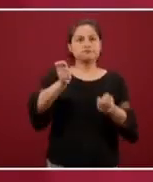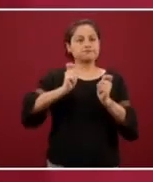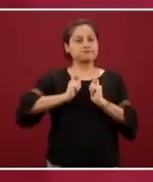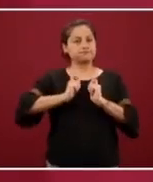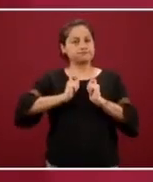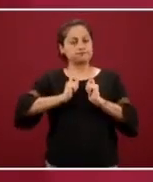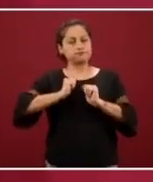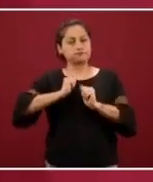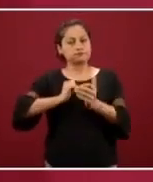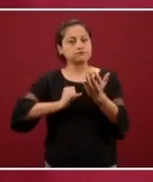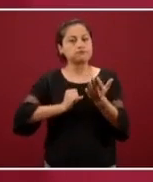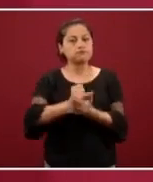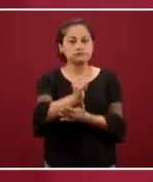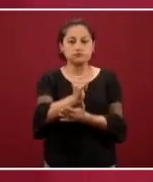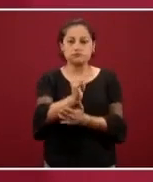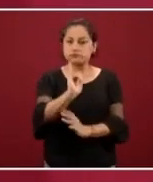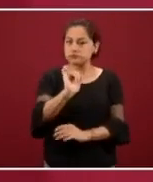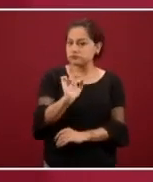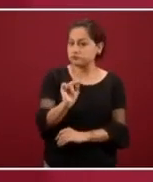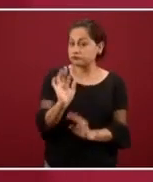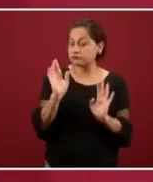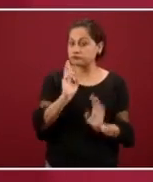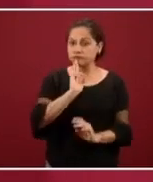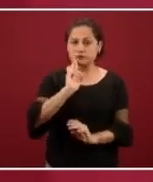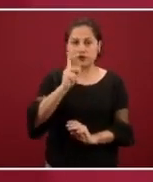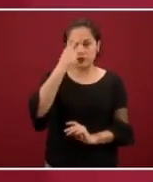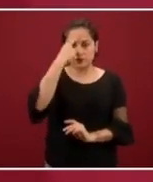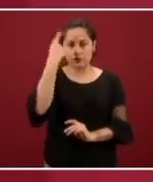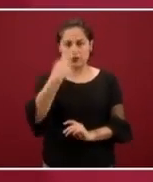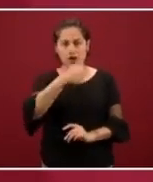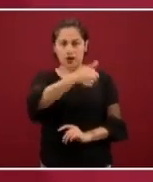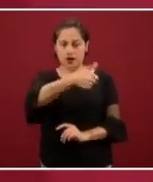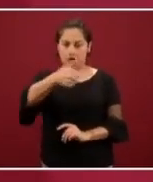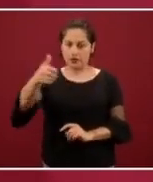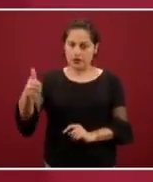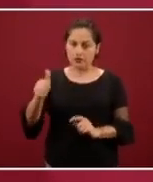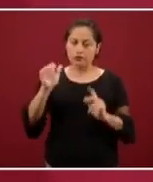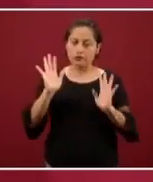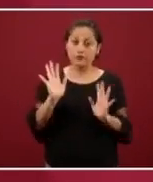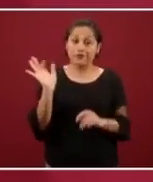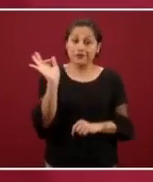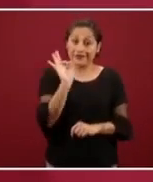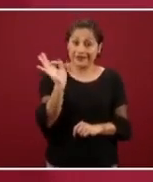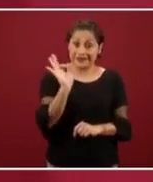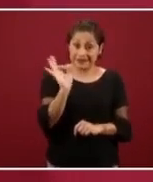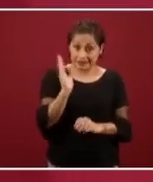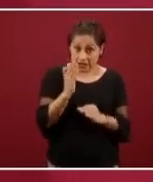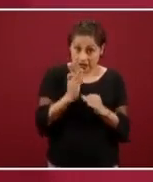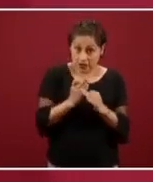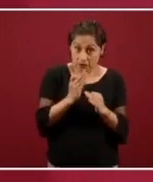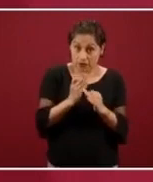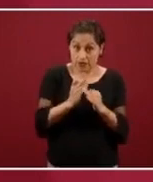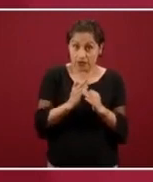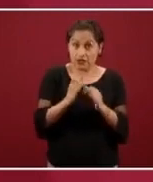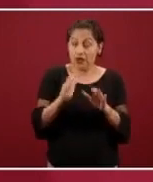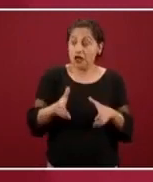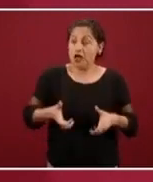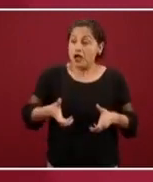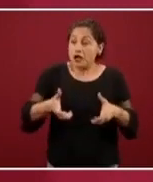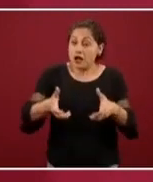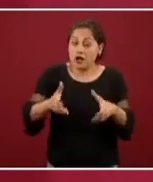lo mejor posible. Probablemente a las personas a las que nos encontramos en las